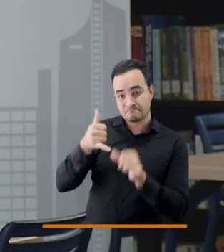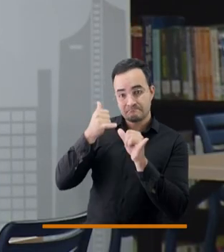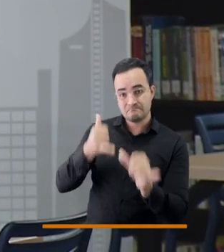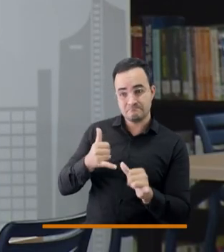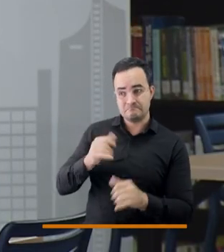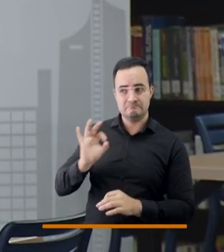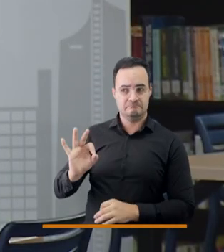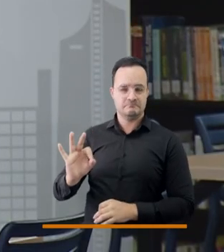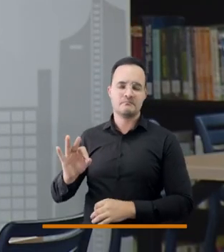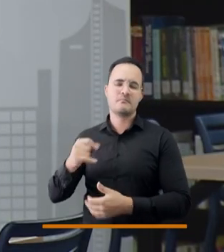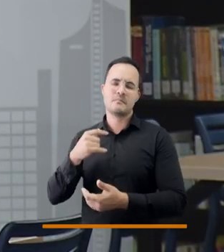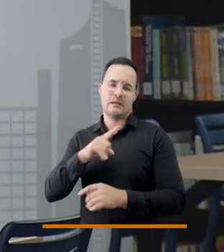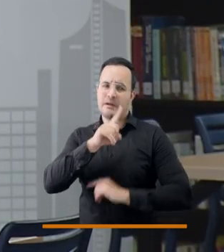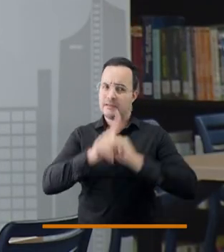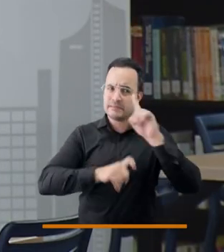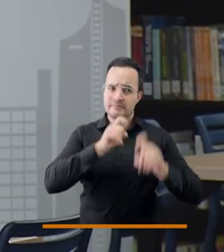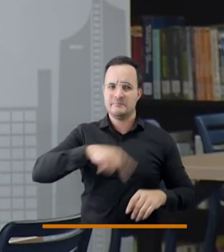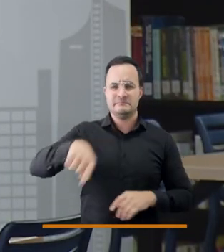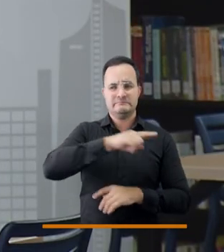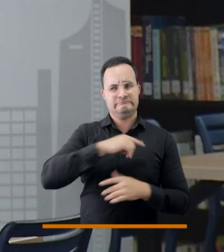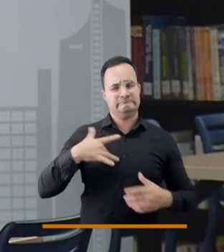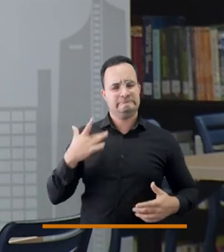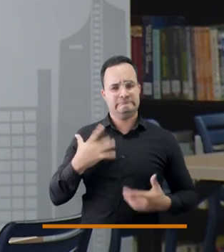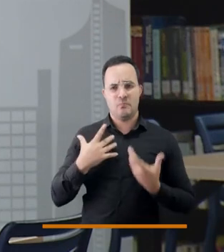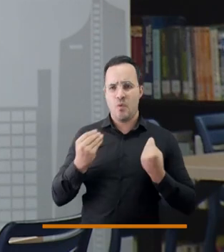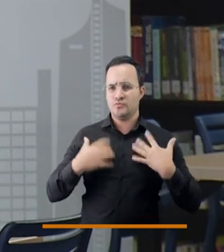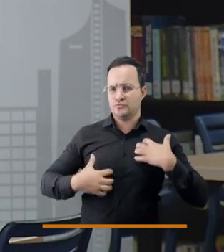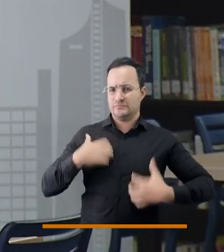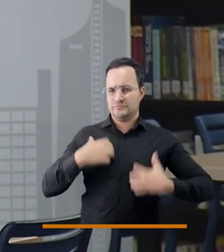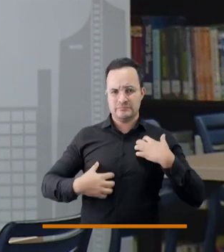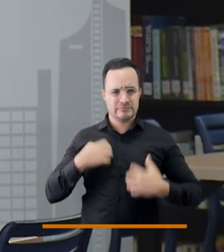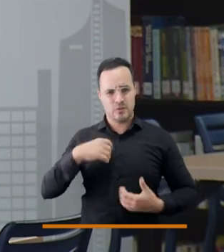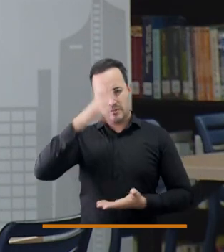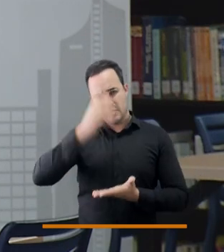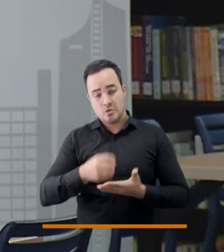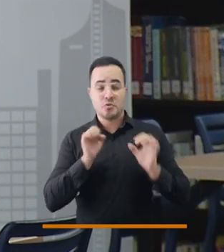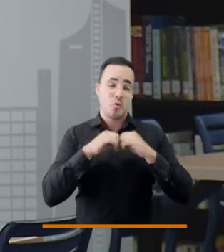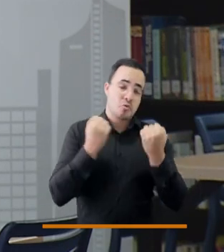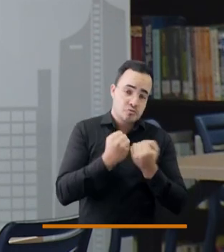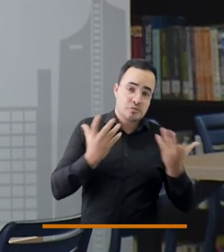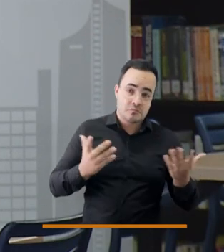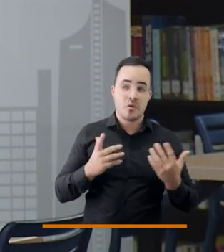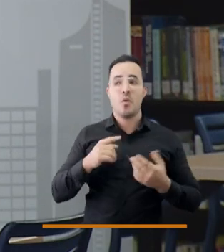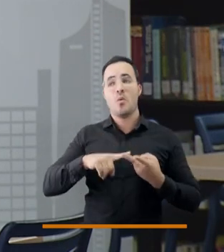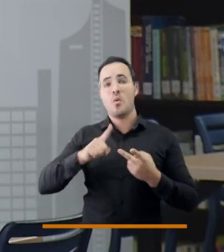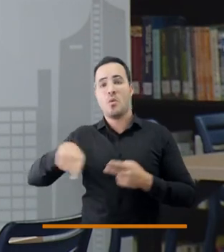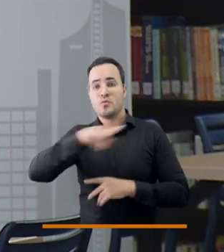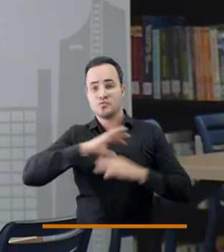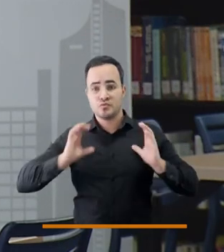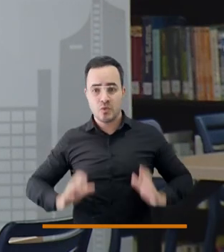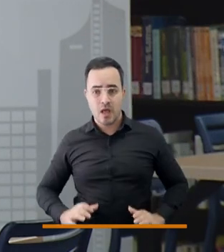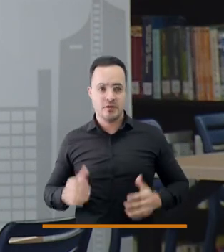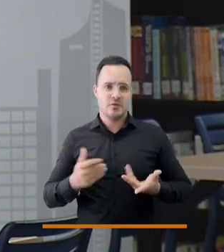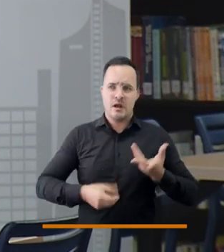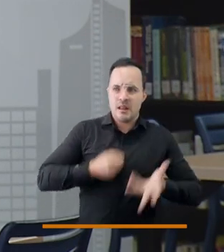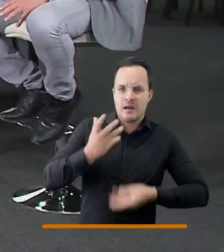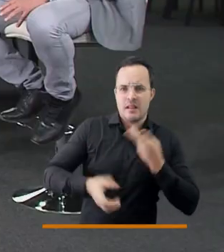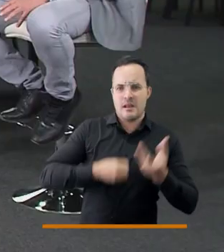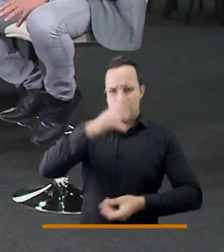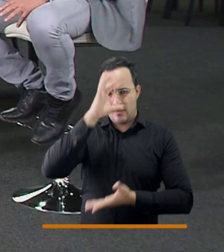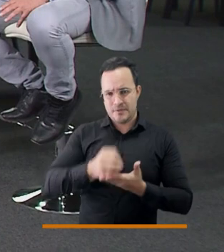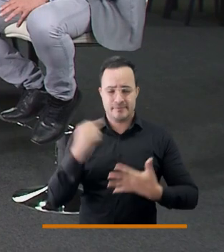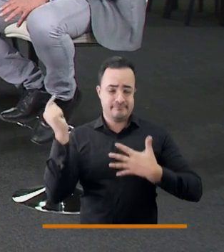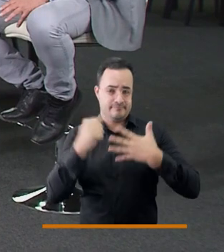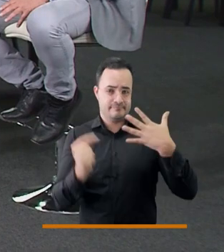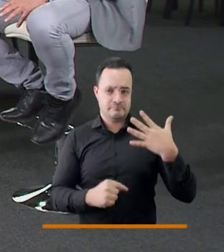muchas críticas, no solamente en el Consejo, sino en la misma comunidad que se ha organizado a través de cuentas cívicas.